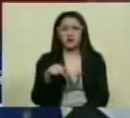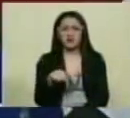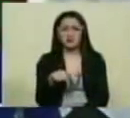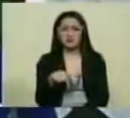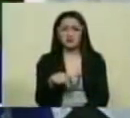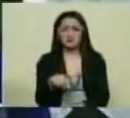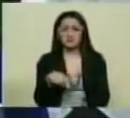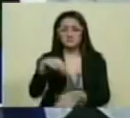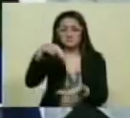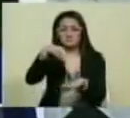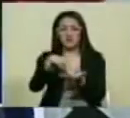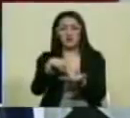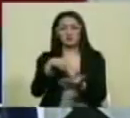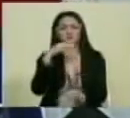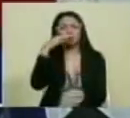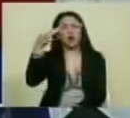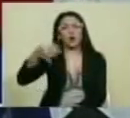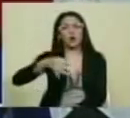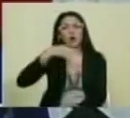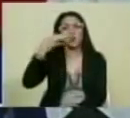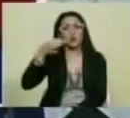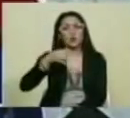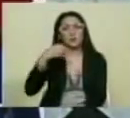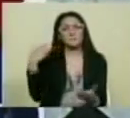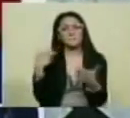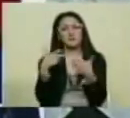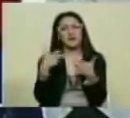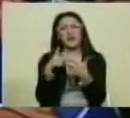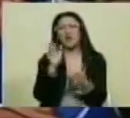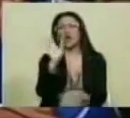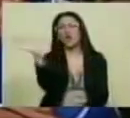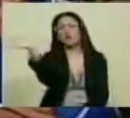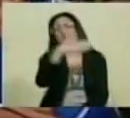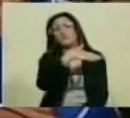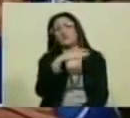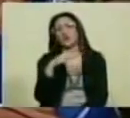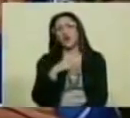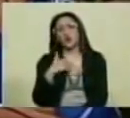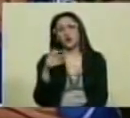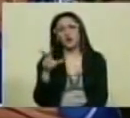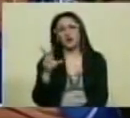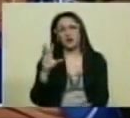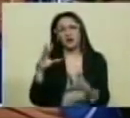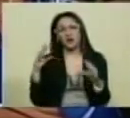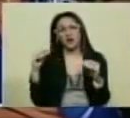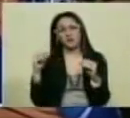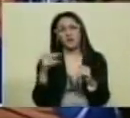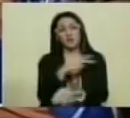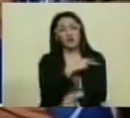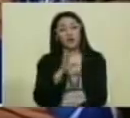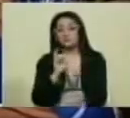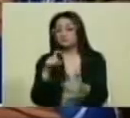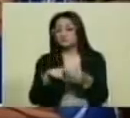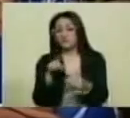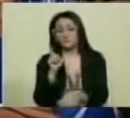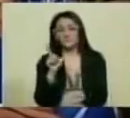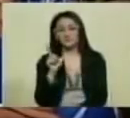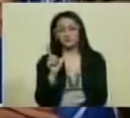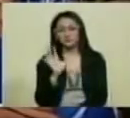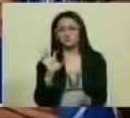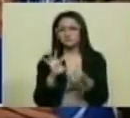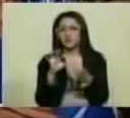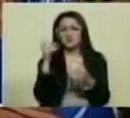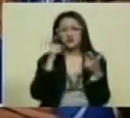un compañero y se levantaba alguien a pelear para no dejarlo hablar. Los delegados no eran del partido, y menos de Hugo Chávez, eran